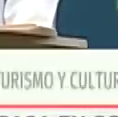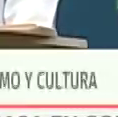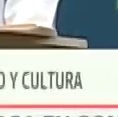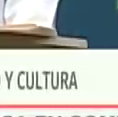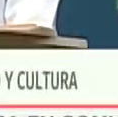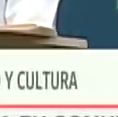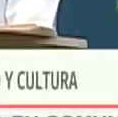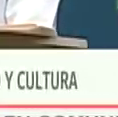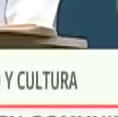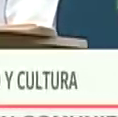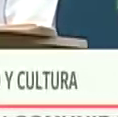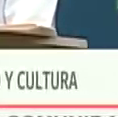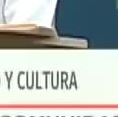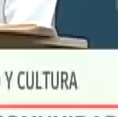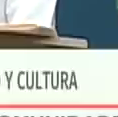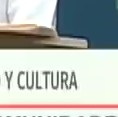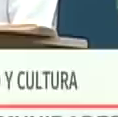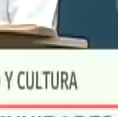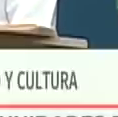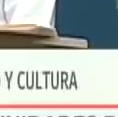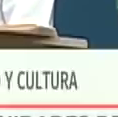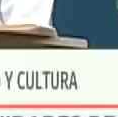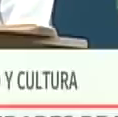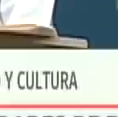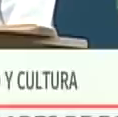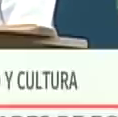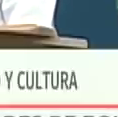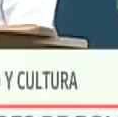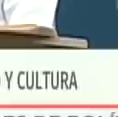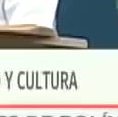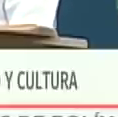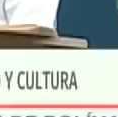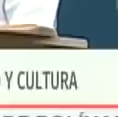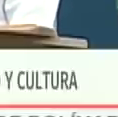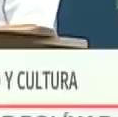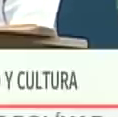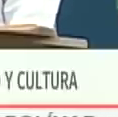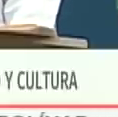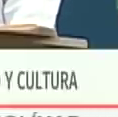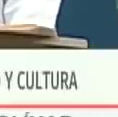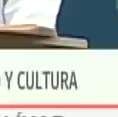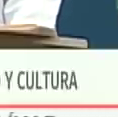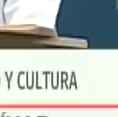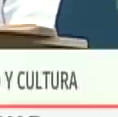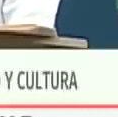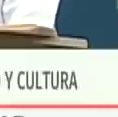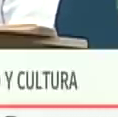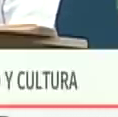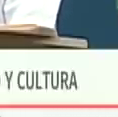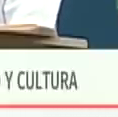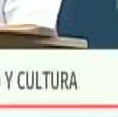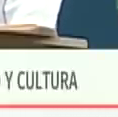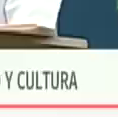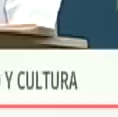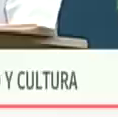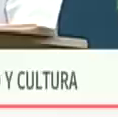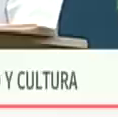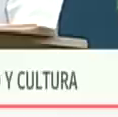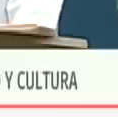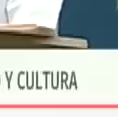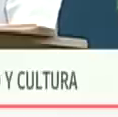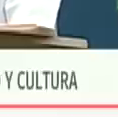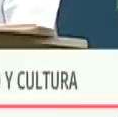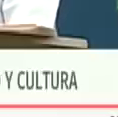que de manera ya tradicional venimos dándole a todo nuestro pueblo, a todas sus mujeres, sus hombres, sus abuelos,